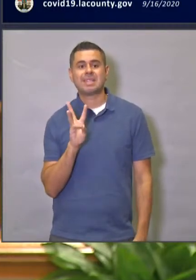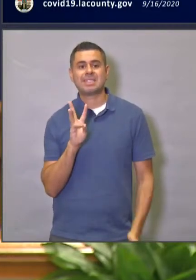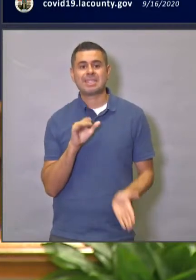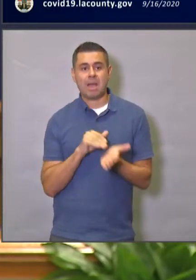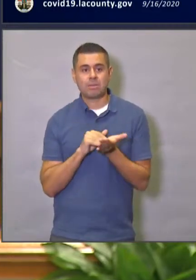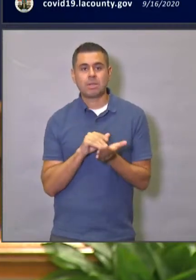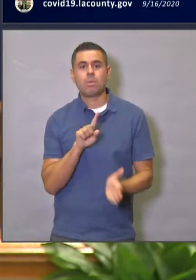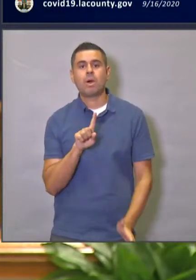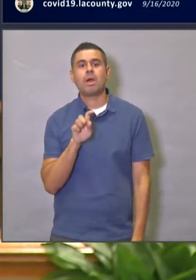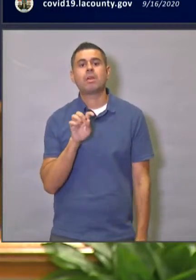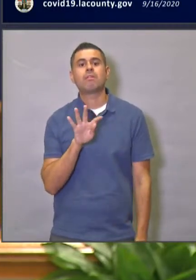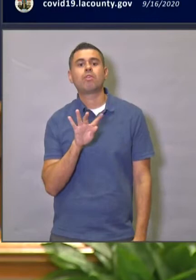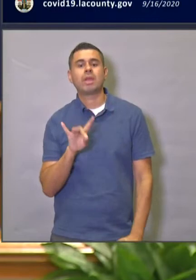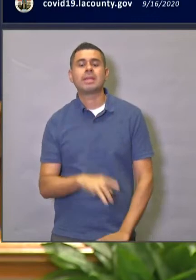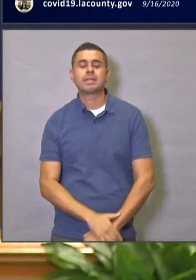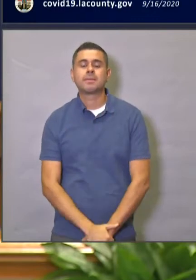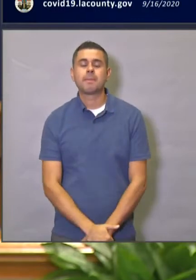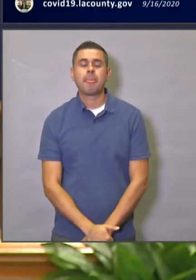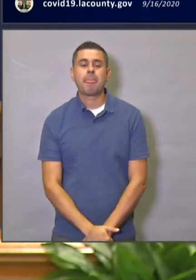256,148.